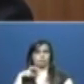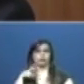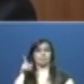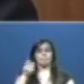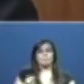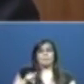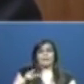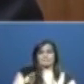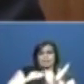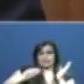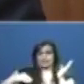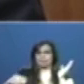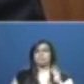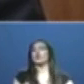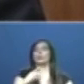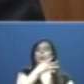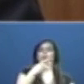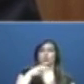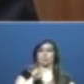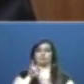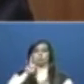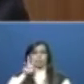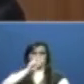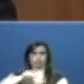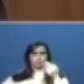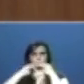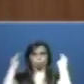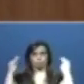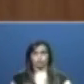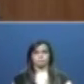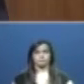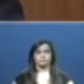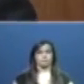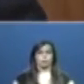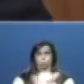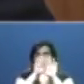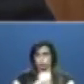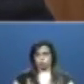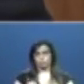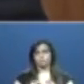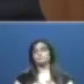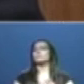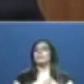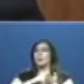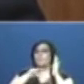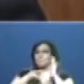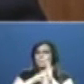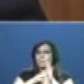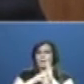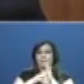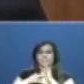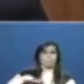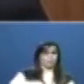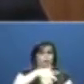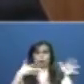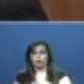sociales a 403 contratos públicos finalmente el plan de choque está ejecutando todas